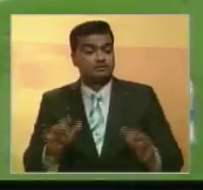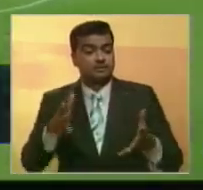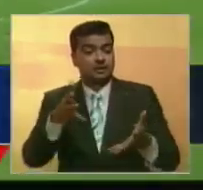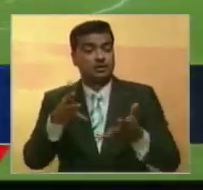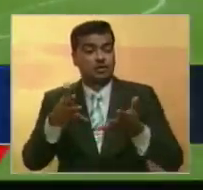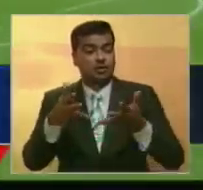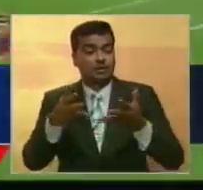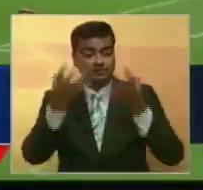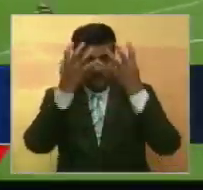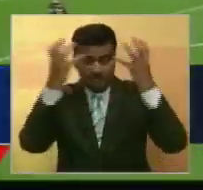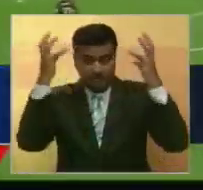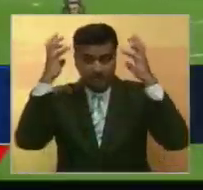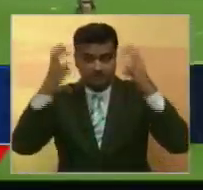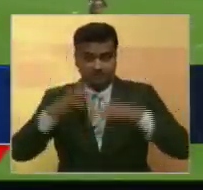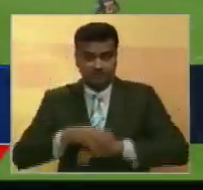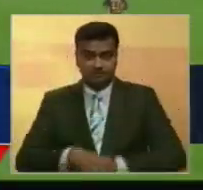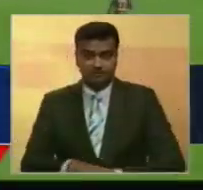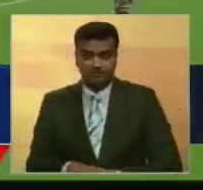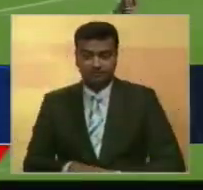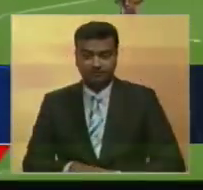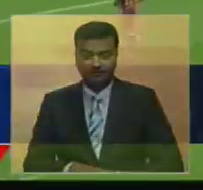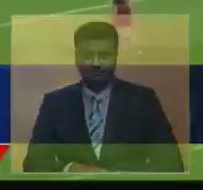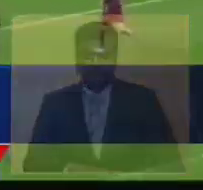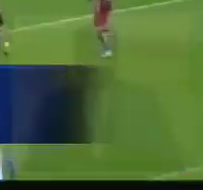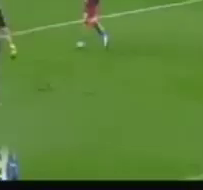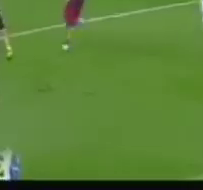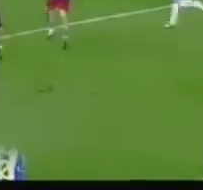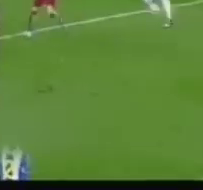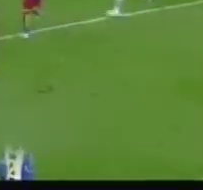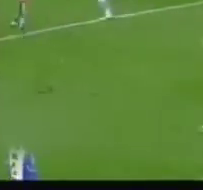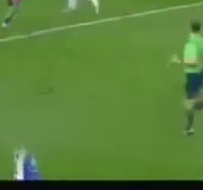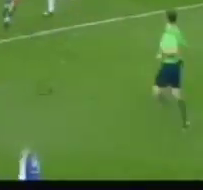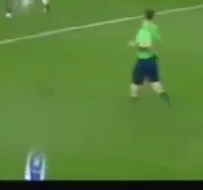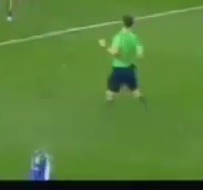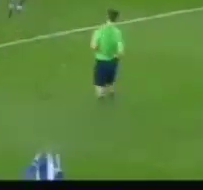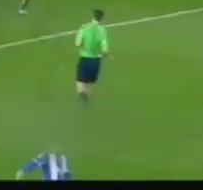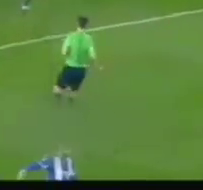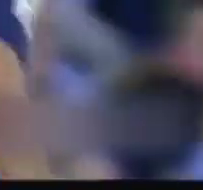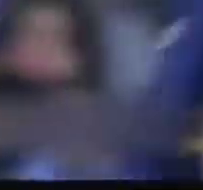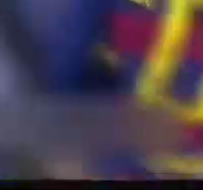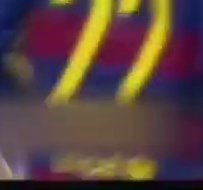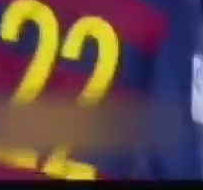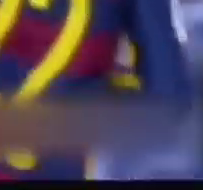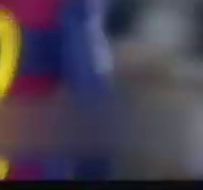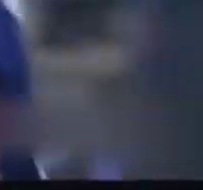Copa del Rey. En breve los detalles con Tony Chittadino.